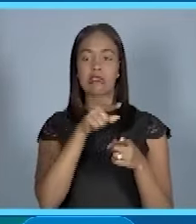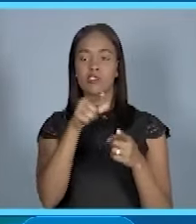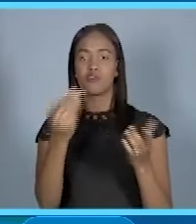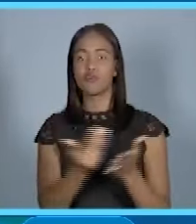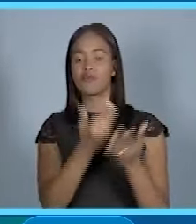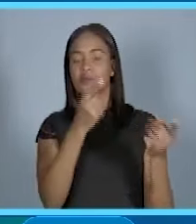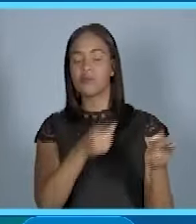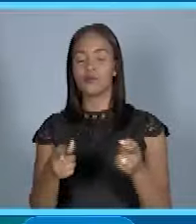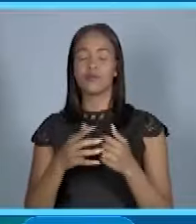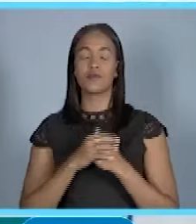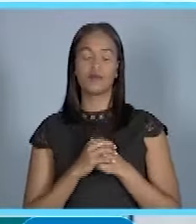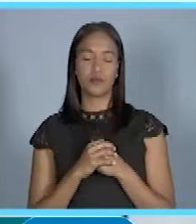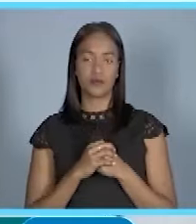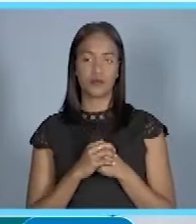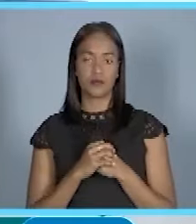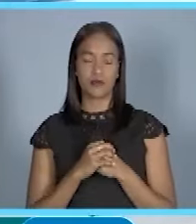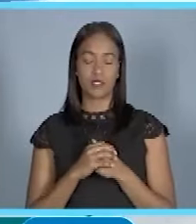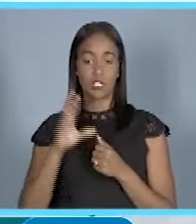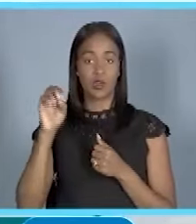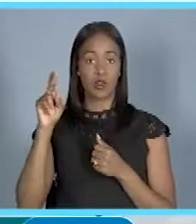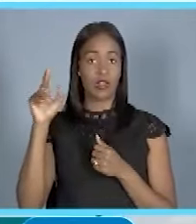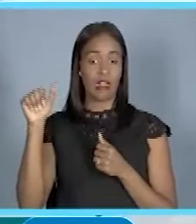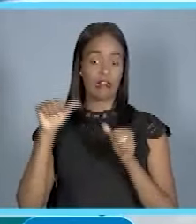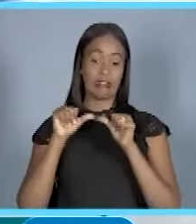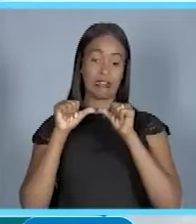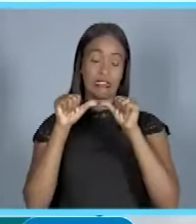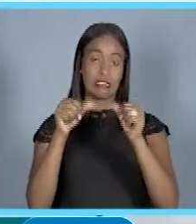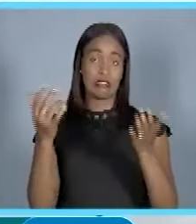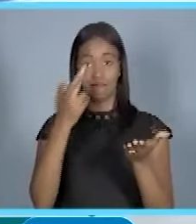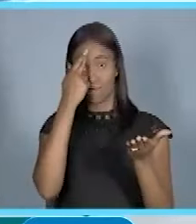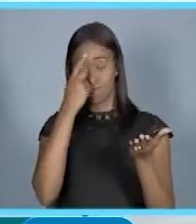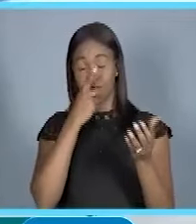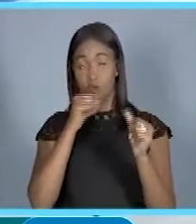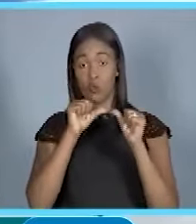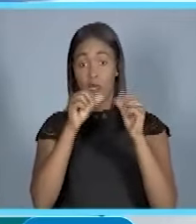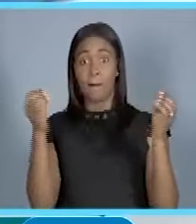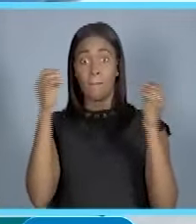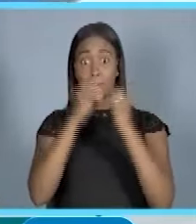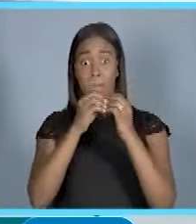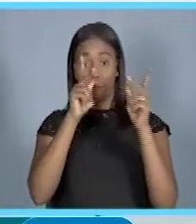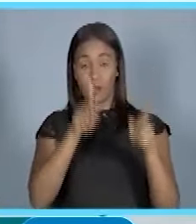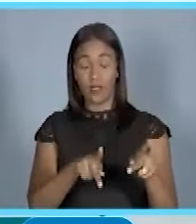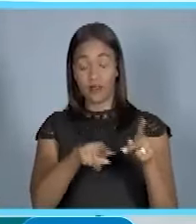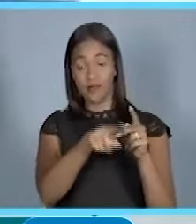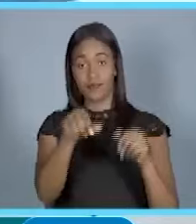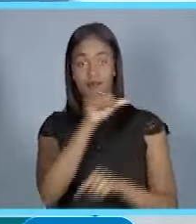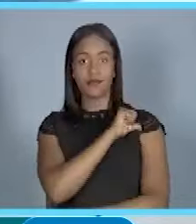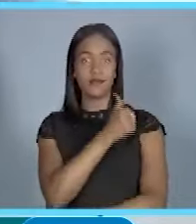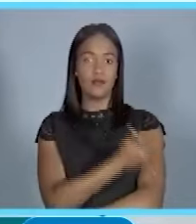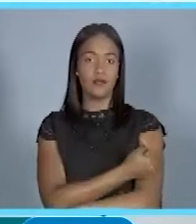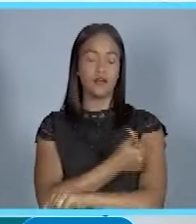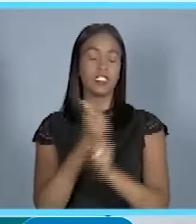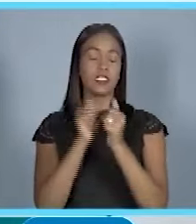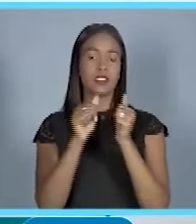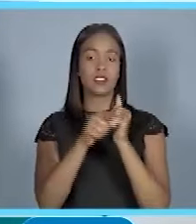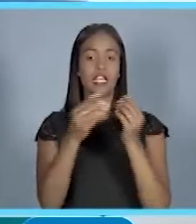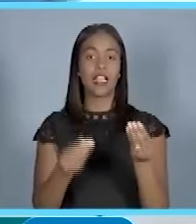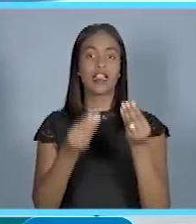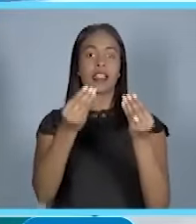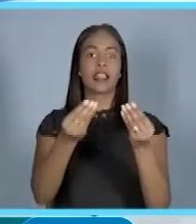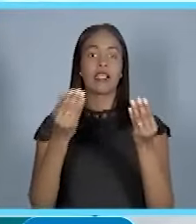nuevos casos. El cólera no se detiene en el país y continúa doblegándole el pulso a las autoridades, así como llevando